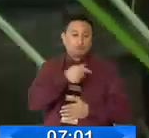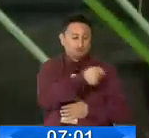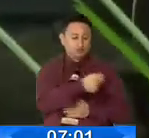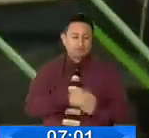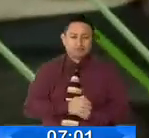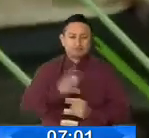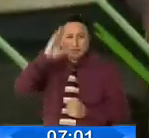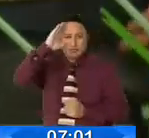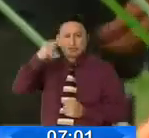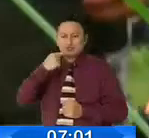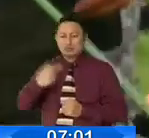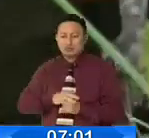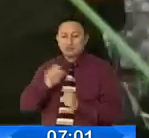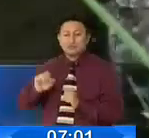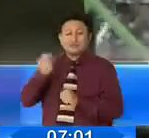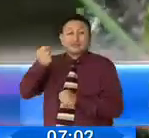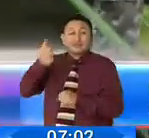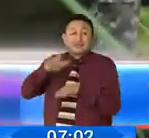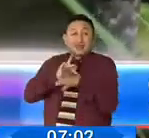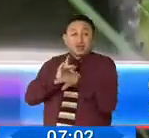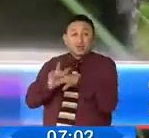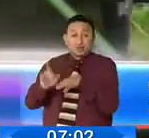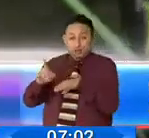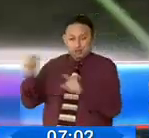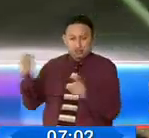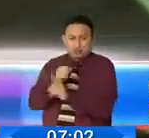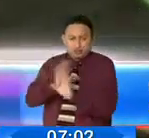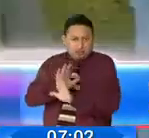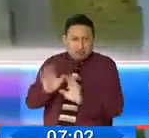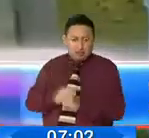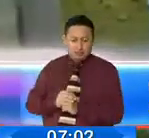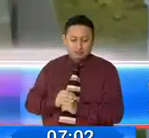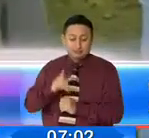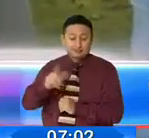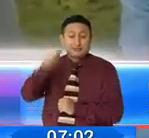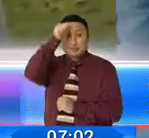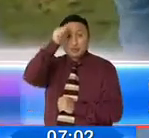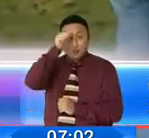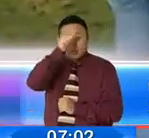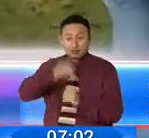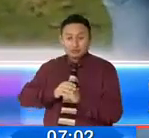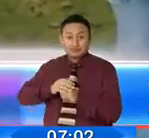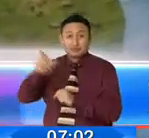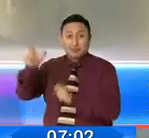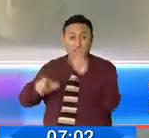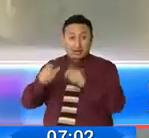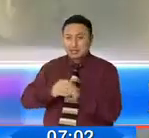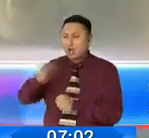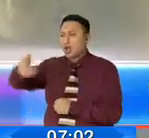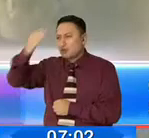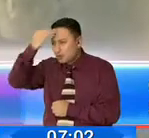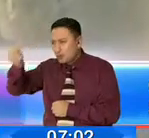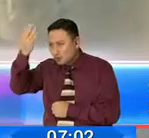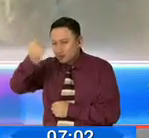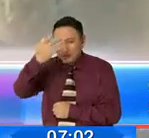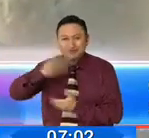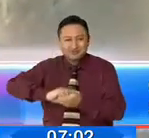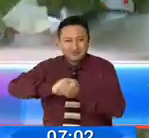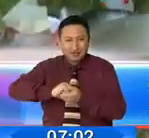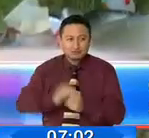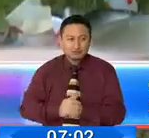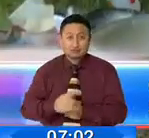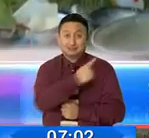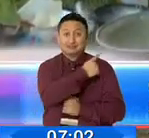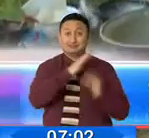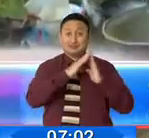afirmó que se encontraba semidesnudo y no presentaba signos de tortura. Recordaron que la noche del domingo saludó con varios de los vecinos, vivía junto a otros compañeros en esta